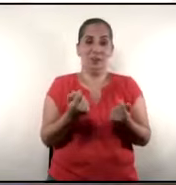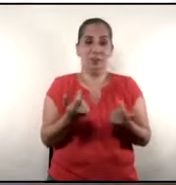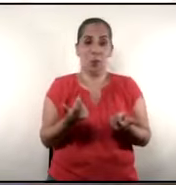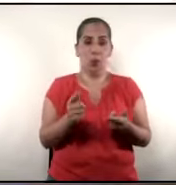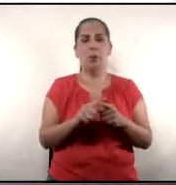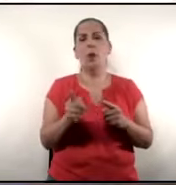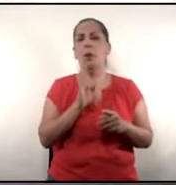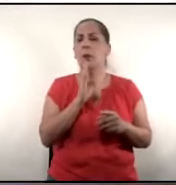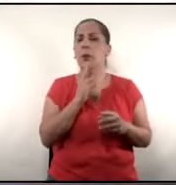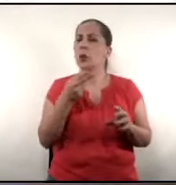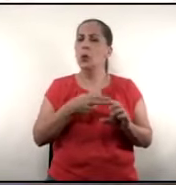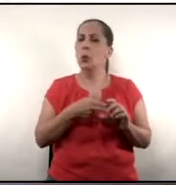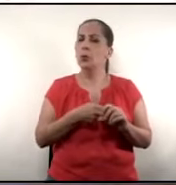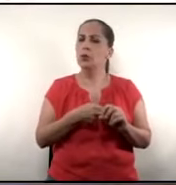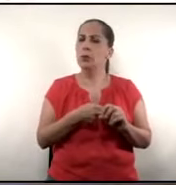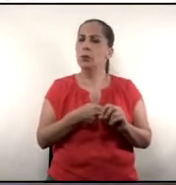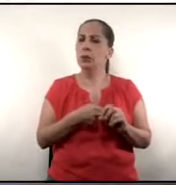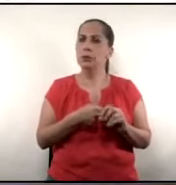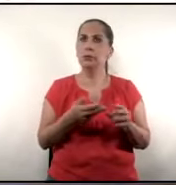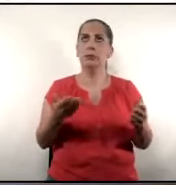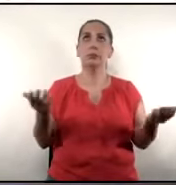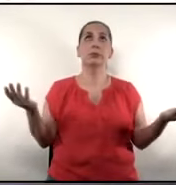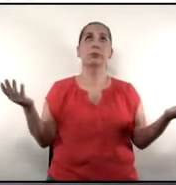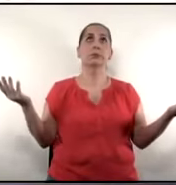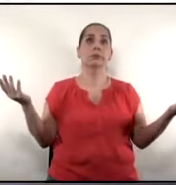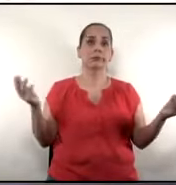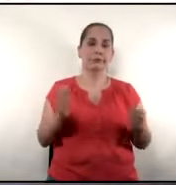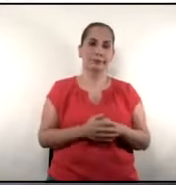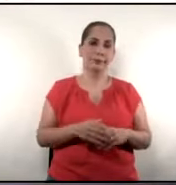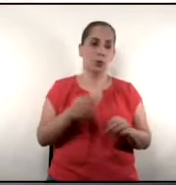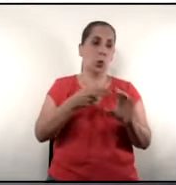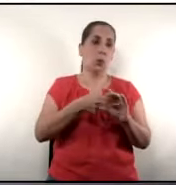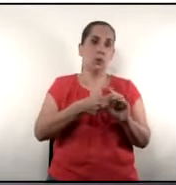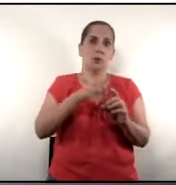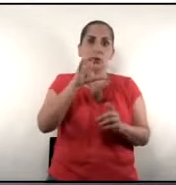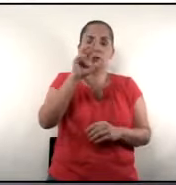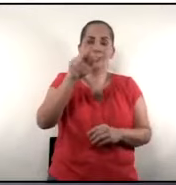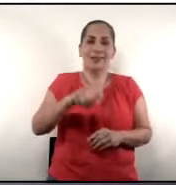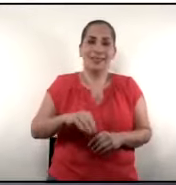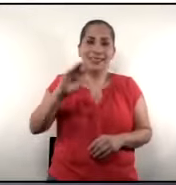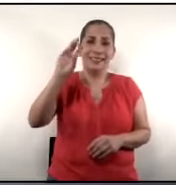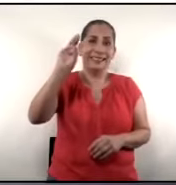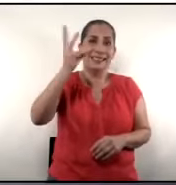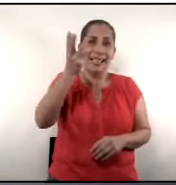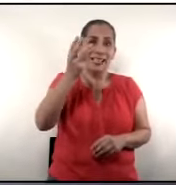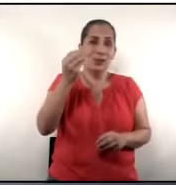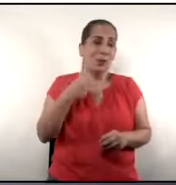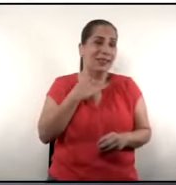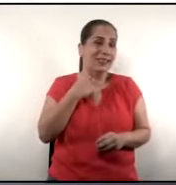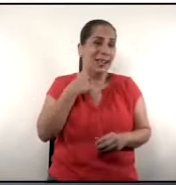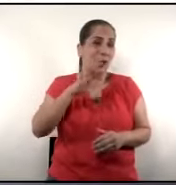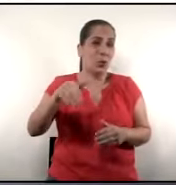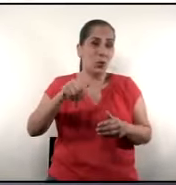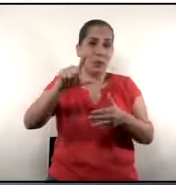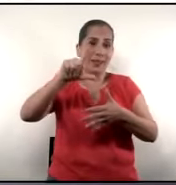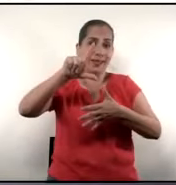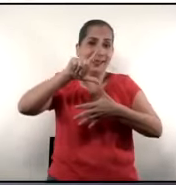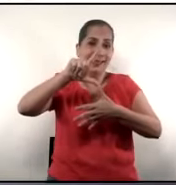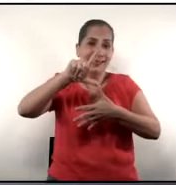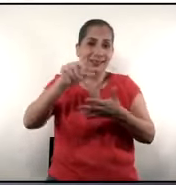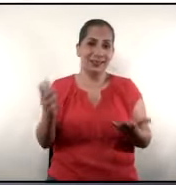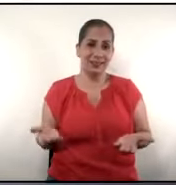los combustibles, no se diga. El combustible costarricense es el sexto más caro en toda América Latina. Algunos